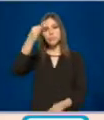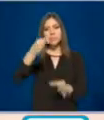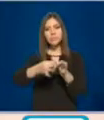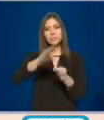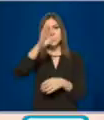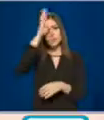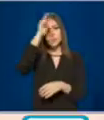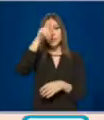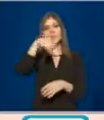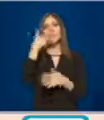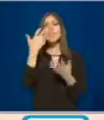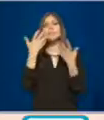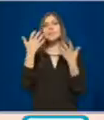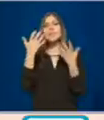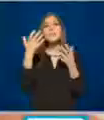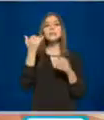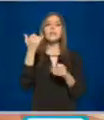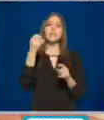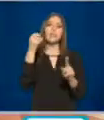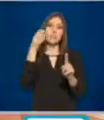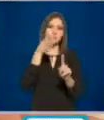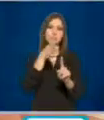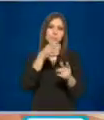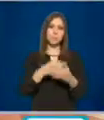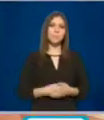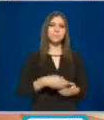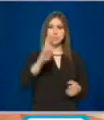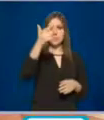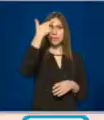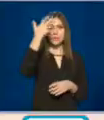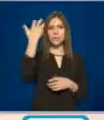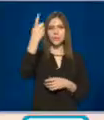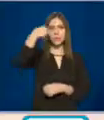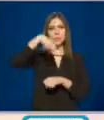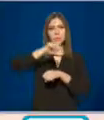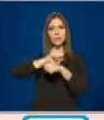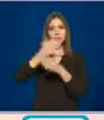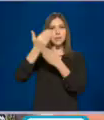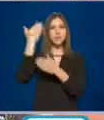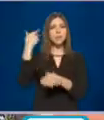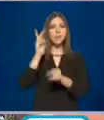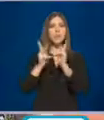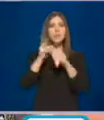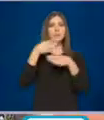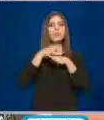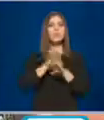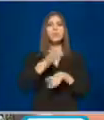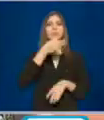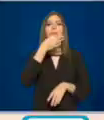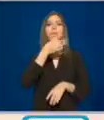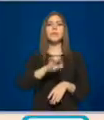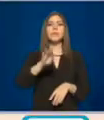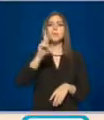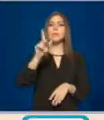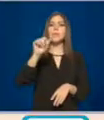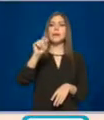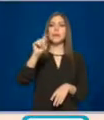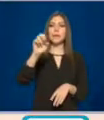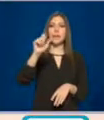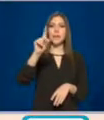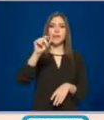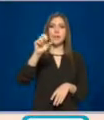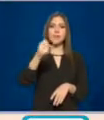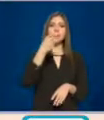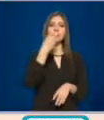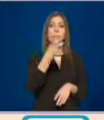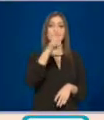nuestros objetivos. Eso es lo más ¿Se importante. acuerdan la semana pasada que hablábamos de las fiestas plateadas? Sí. Que la verdad es un negocio y bueno, hablamos de las